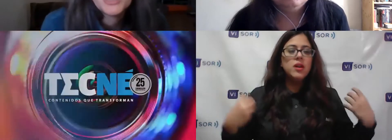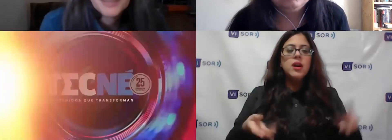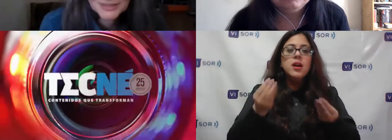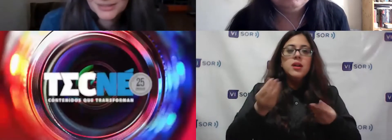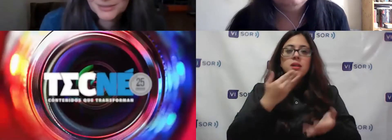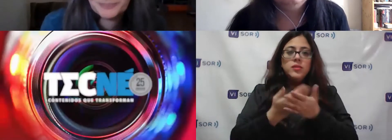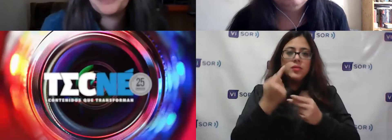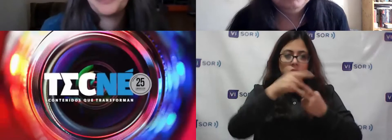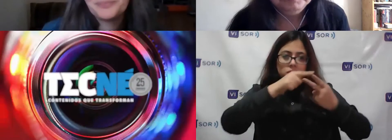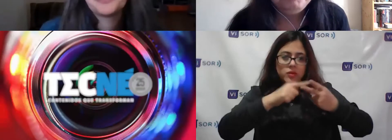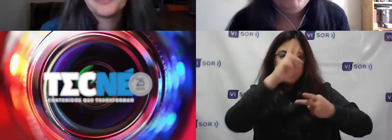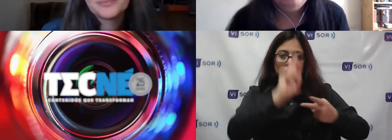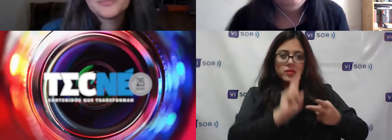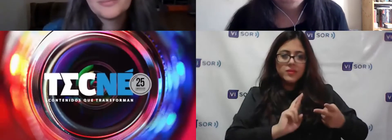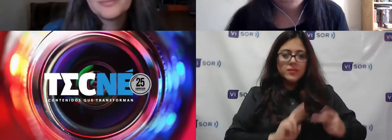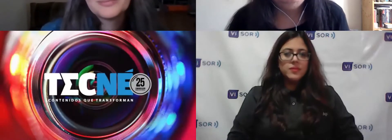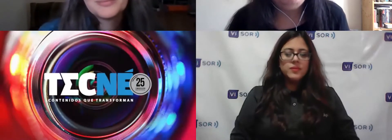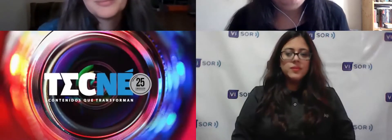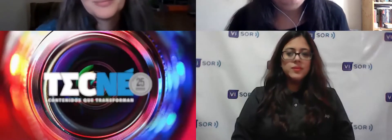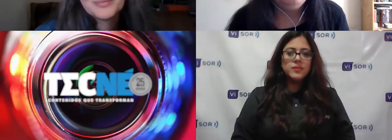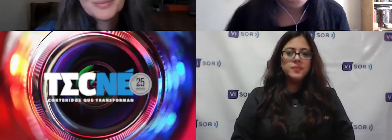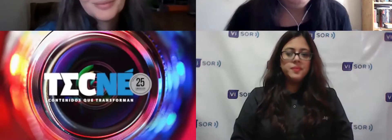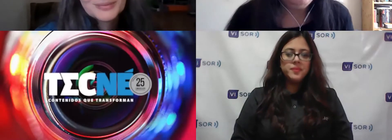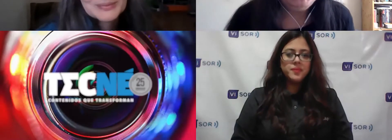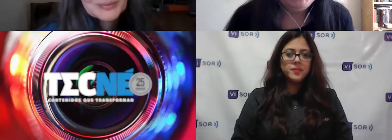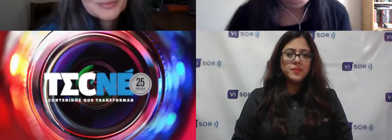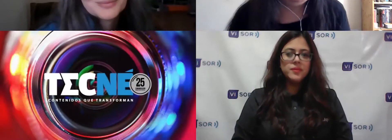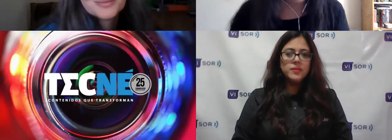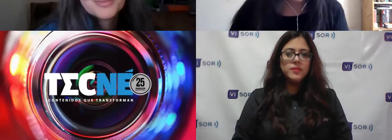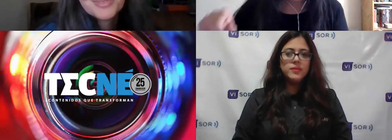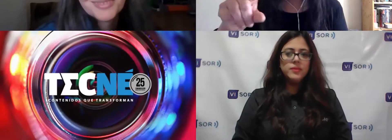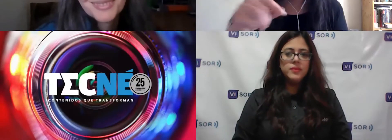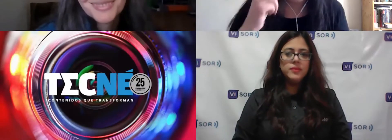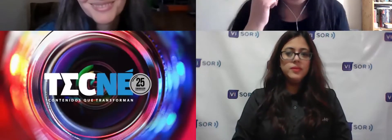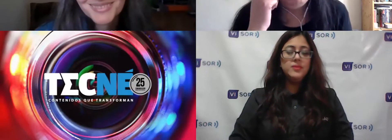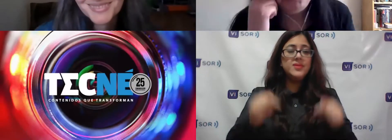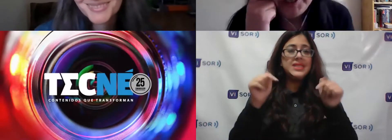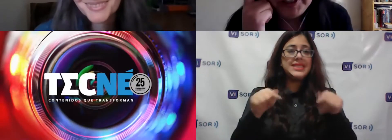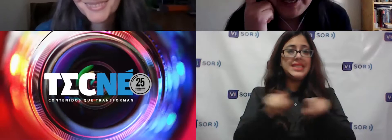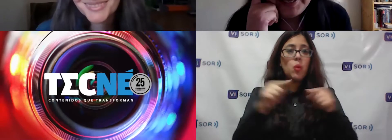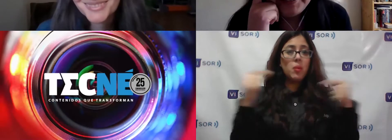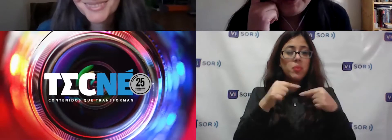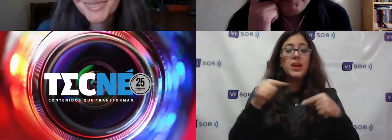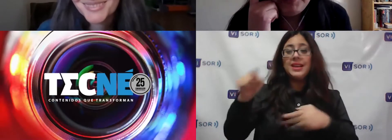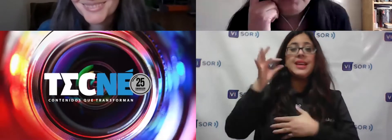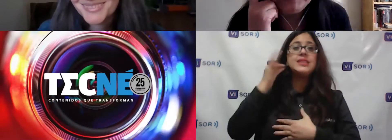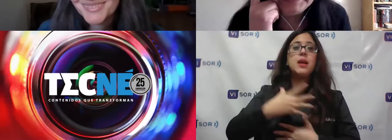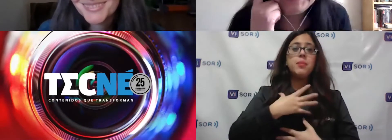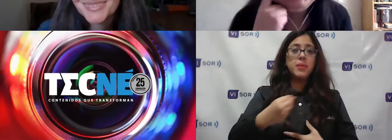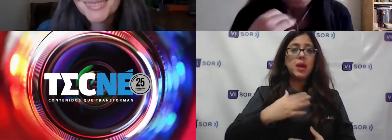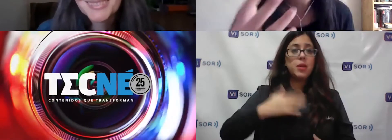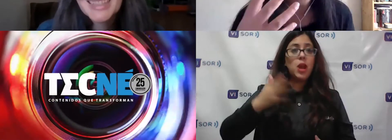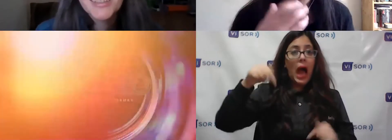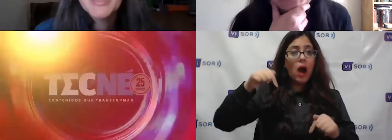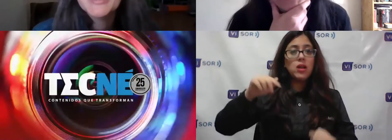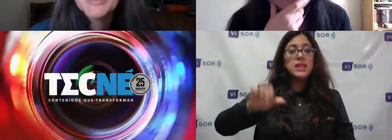a la vez sí bueno aquí que morriña todo esto porque es a mi hija pero mi hijo y está más adolescente